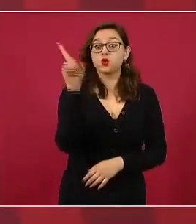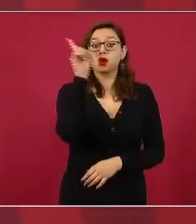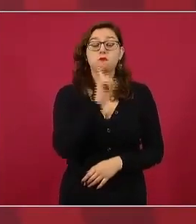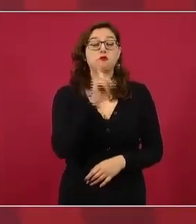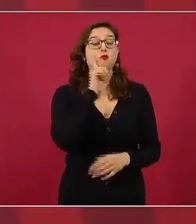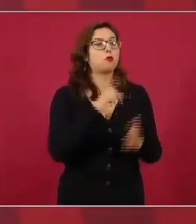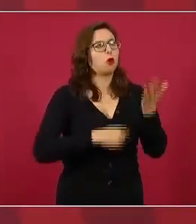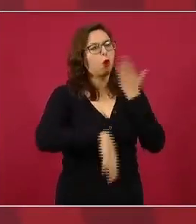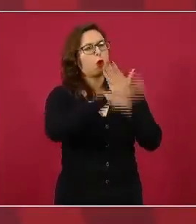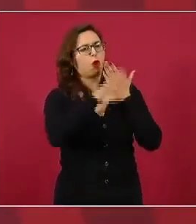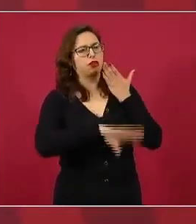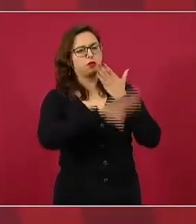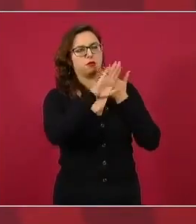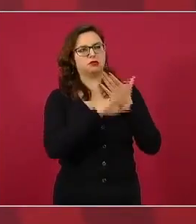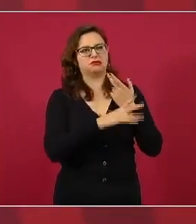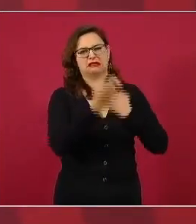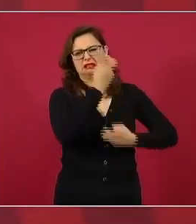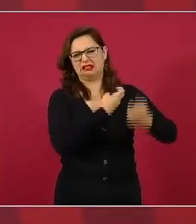¿Qué le hice?